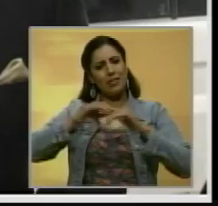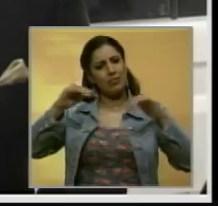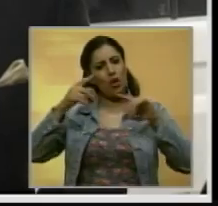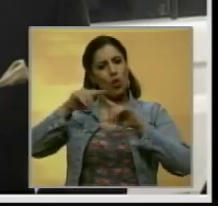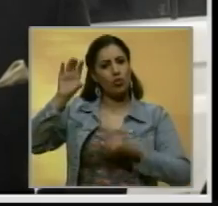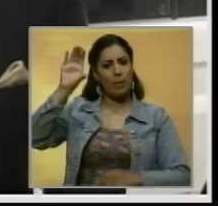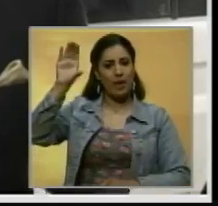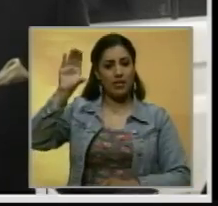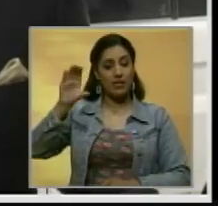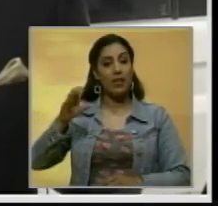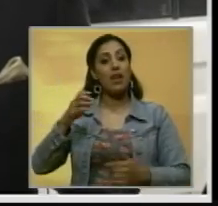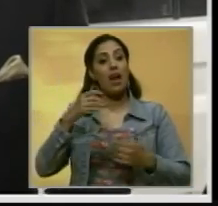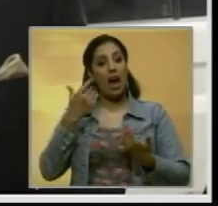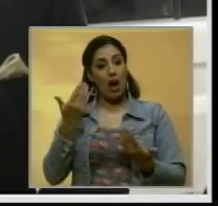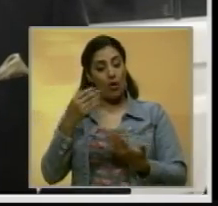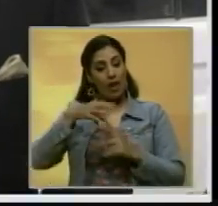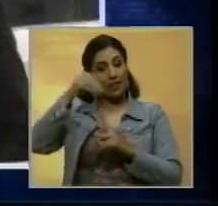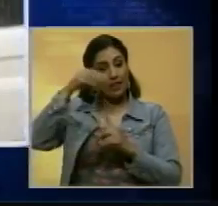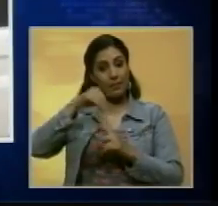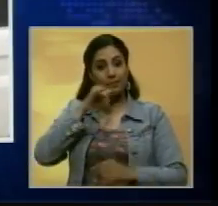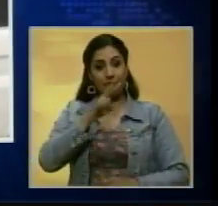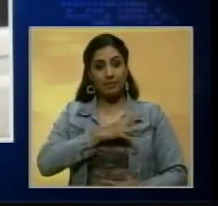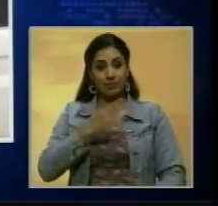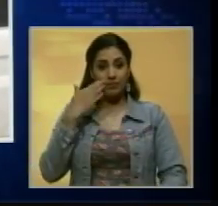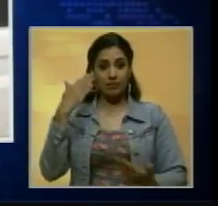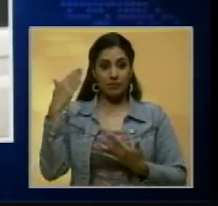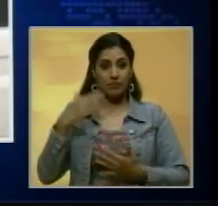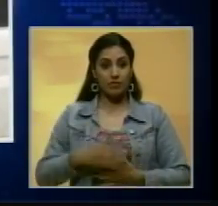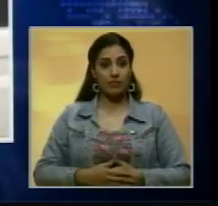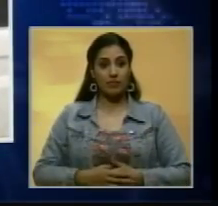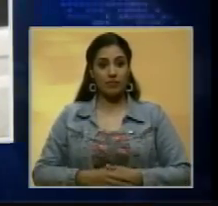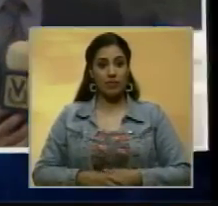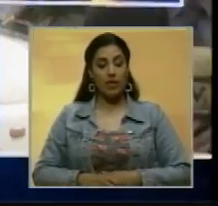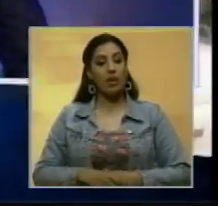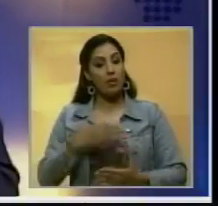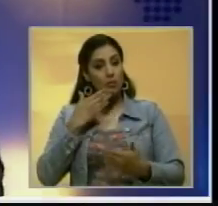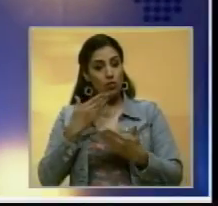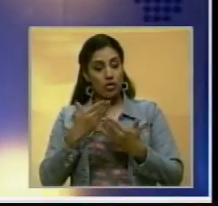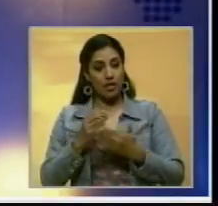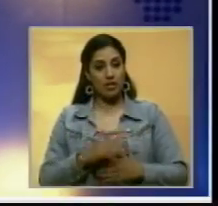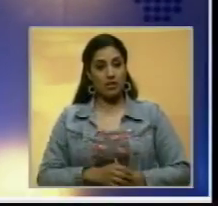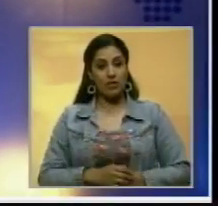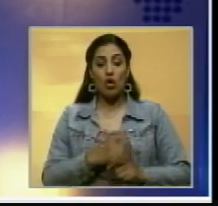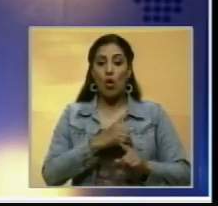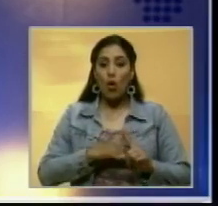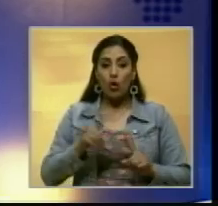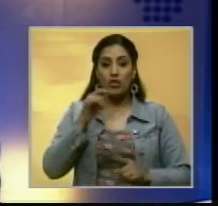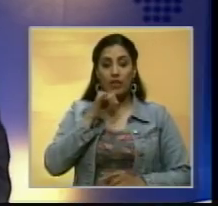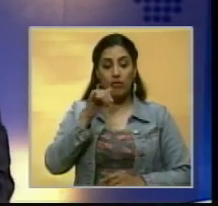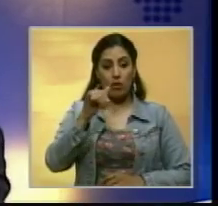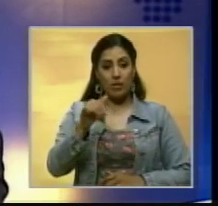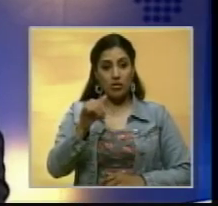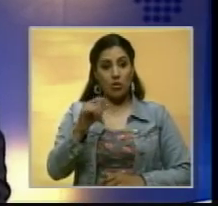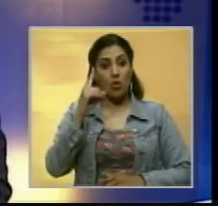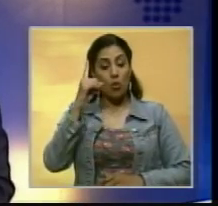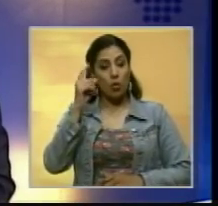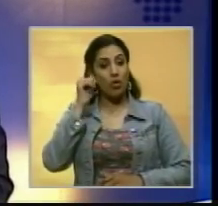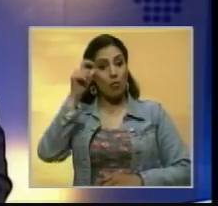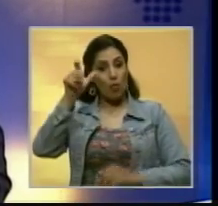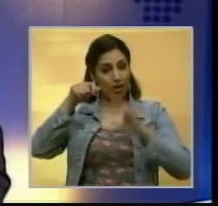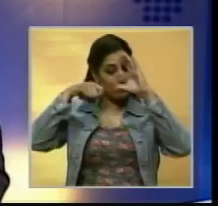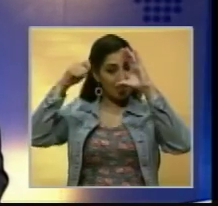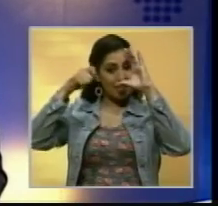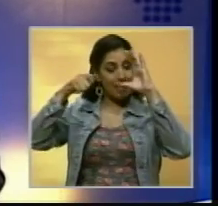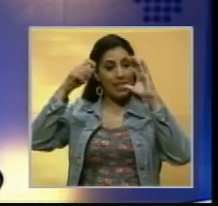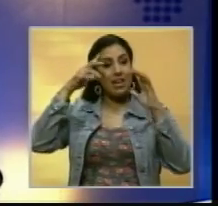del país. En Los Palos Grandes, Euclides Sotillo, Noticiero Venevisión. Muchísimas gracias, Euclides. Y entre otras informaciones, una productora de cine